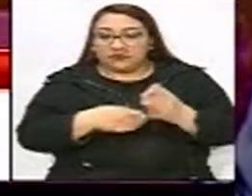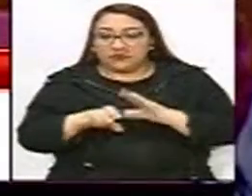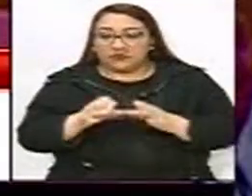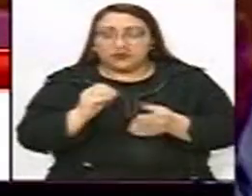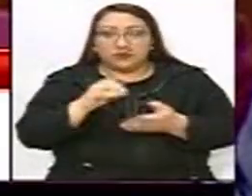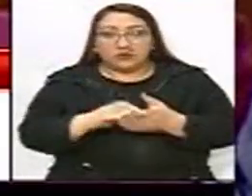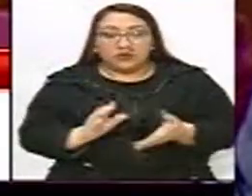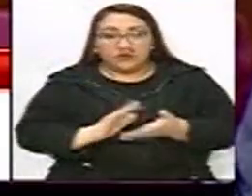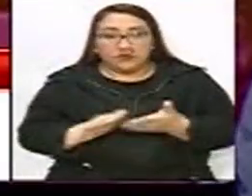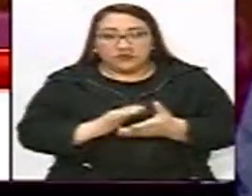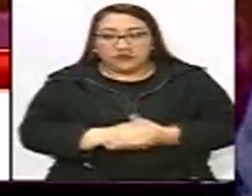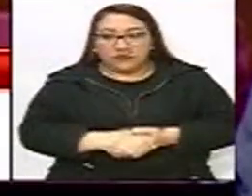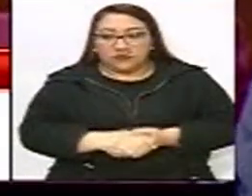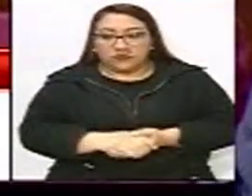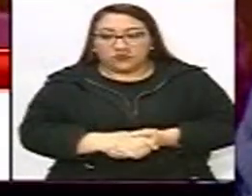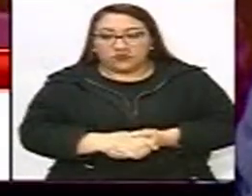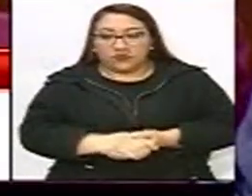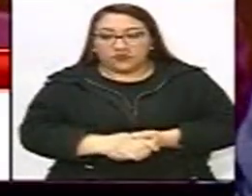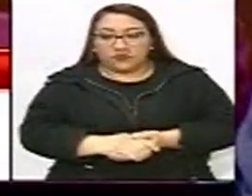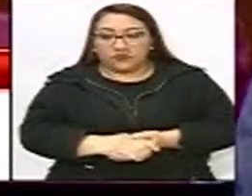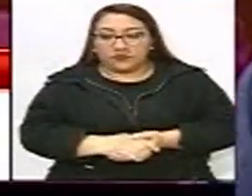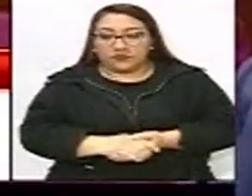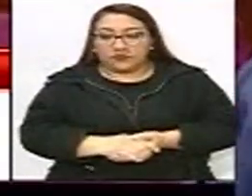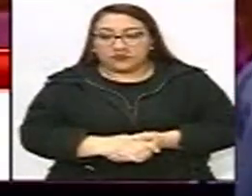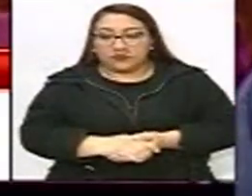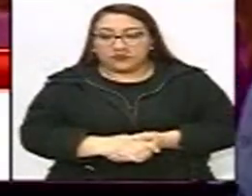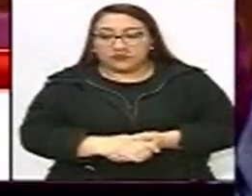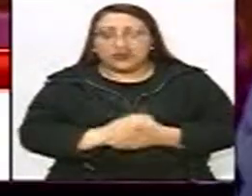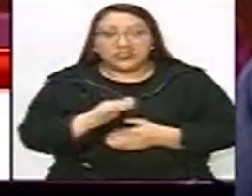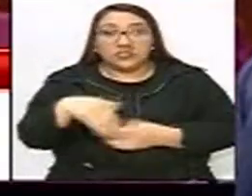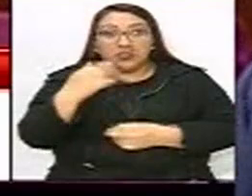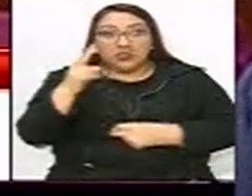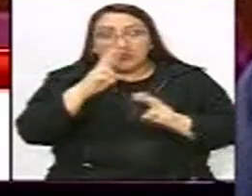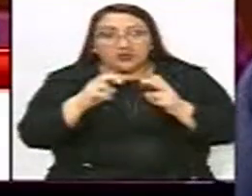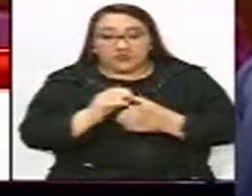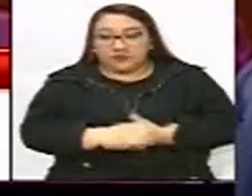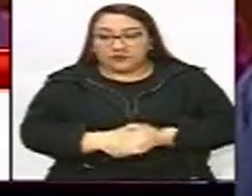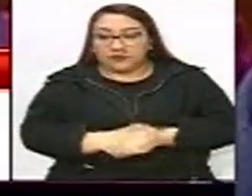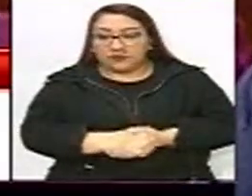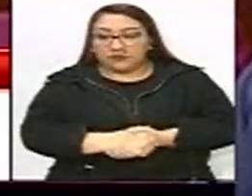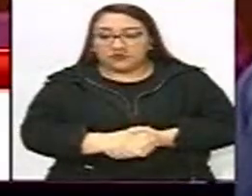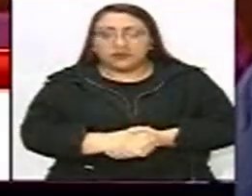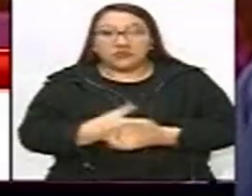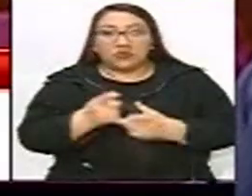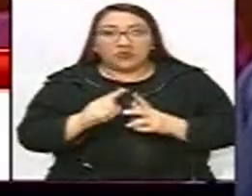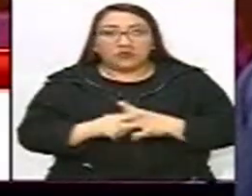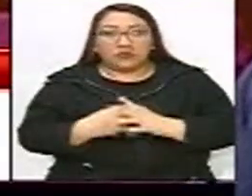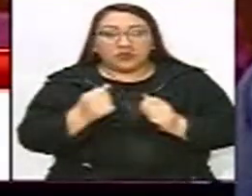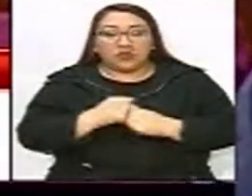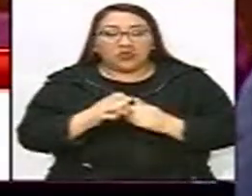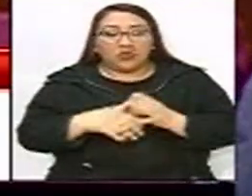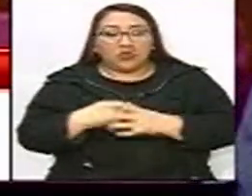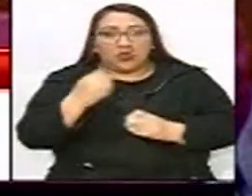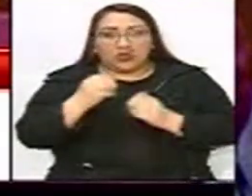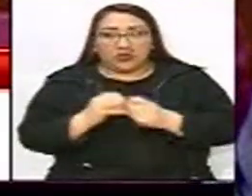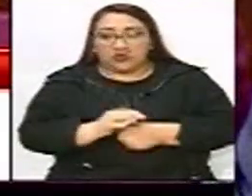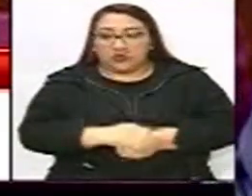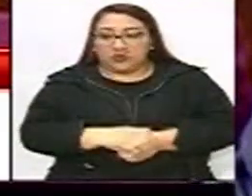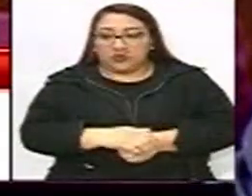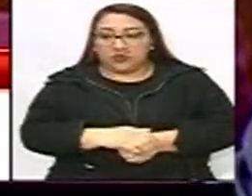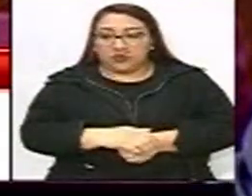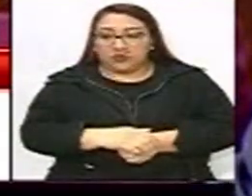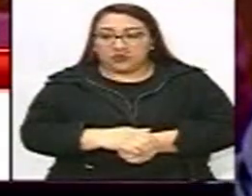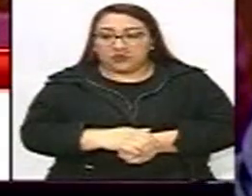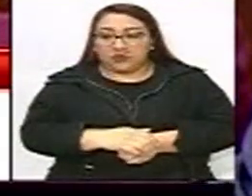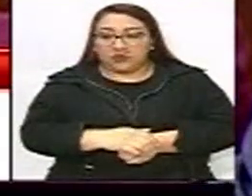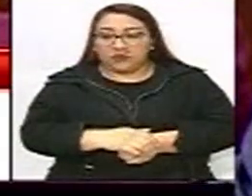a autorizar, obviamente previa verificación y revisión, una vez que se inicie la explotación de la sección 2. Pero esto